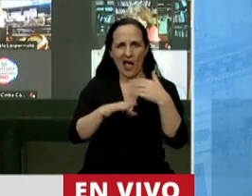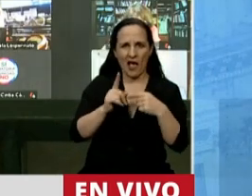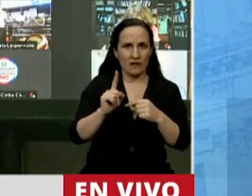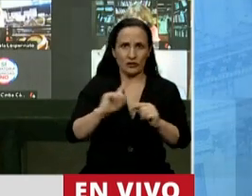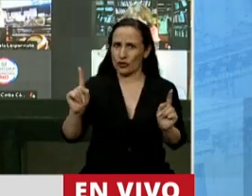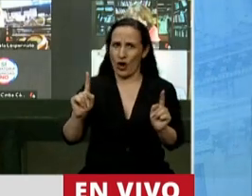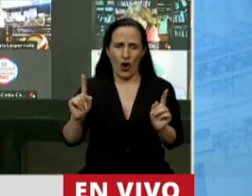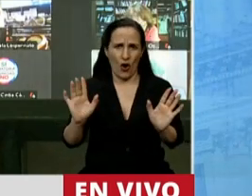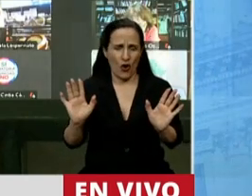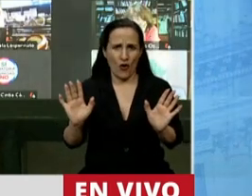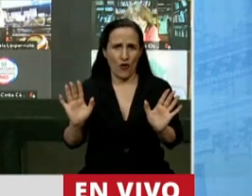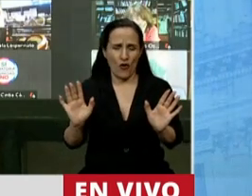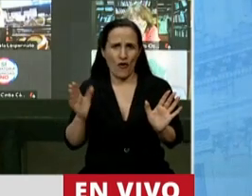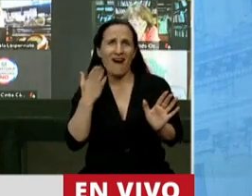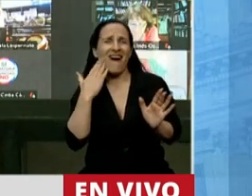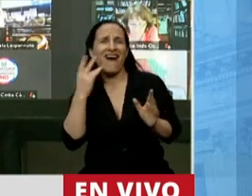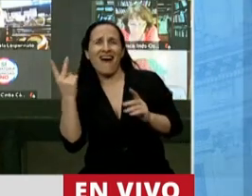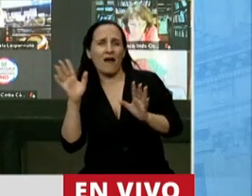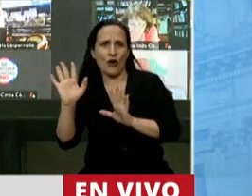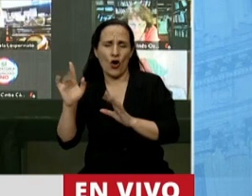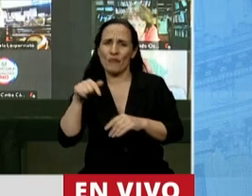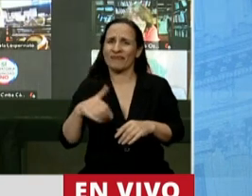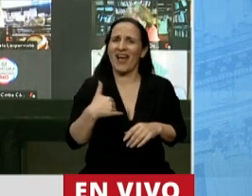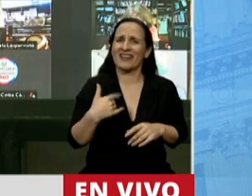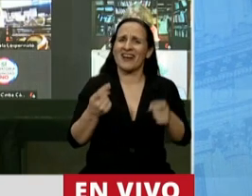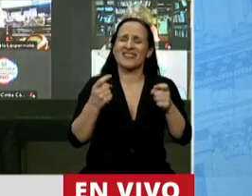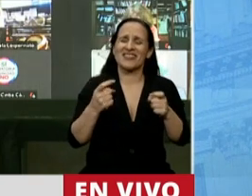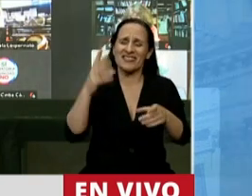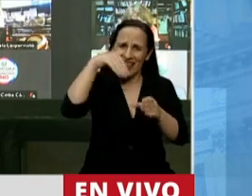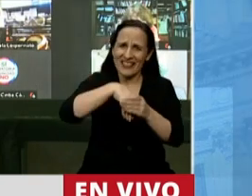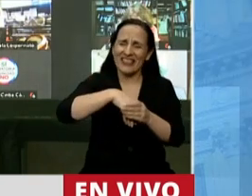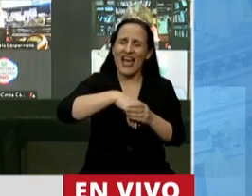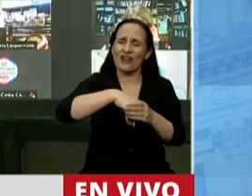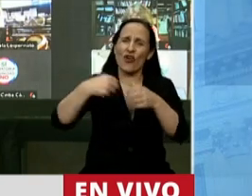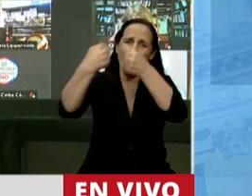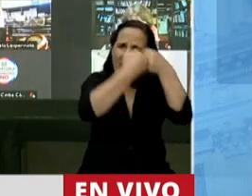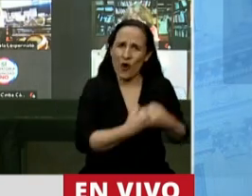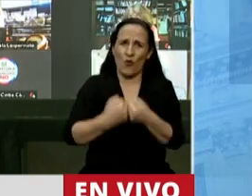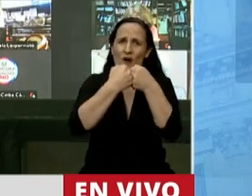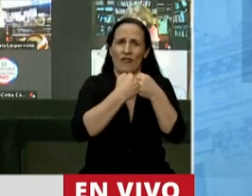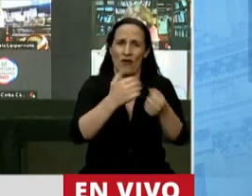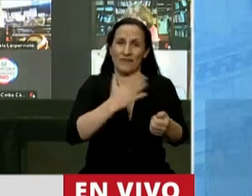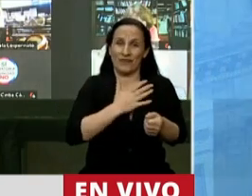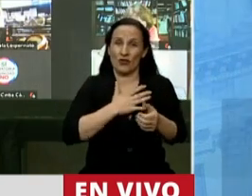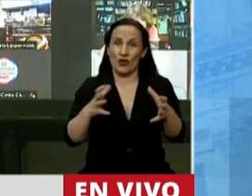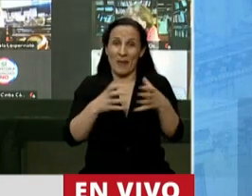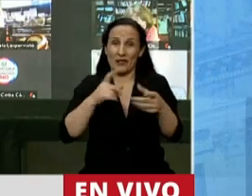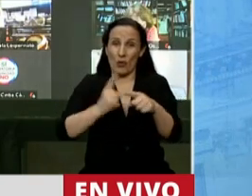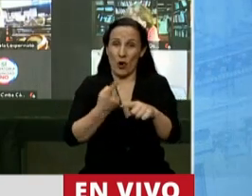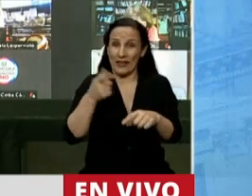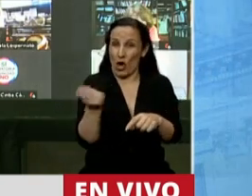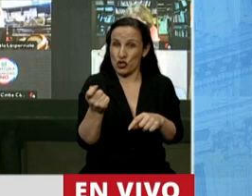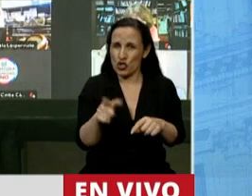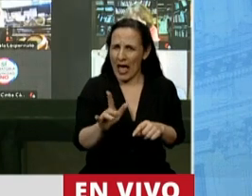demagogia. Argentina necesita de un gran acuerdo nacional y desde el socialismo volvemos a manifestarle una vez